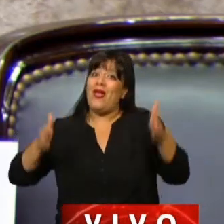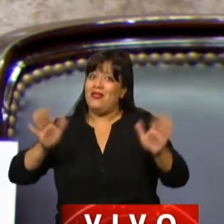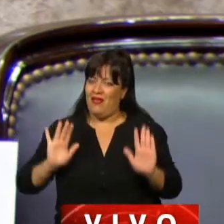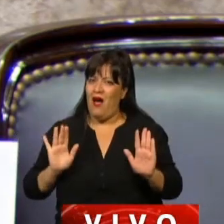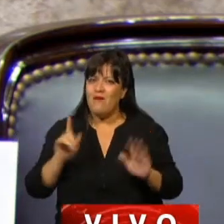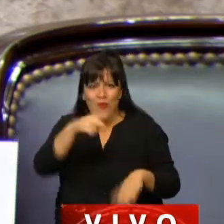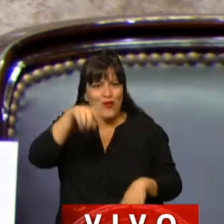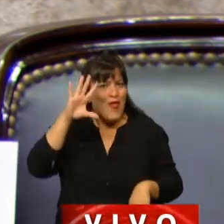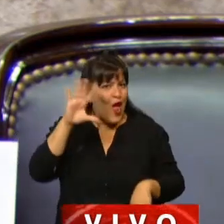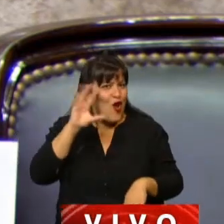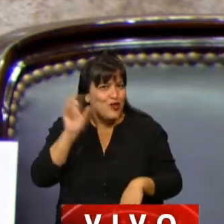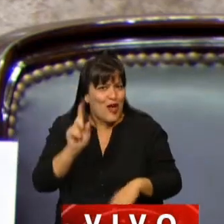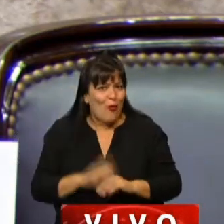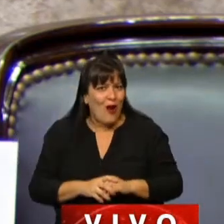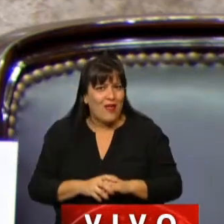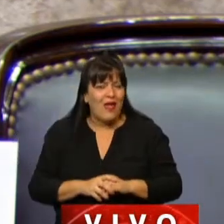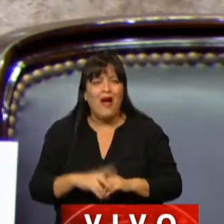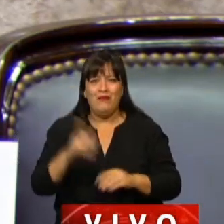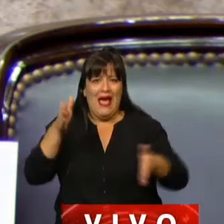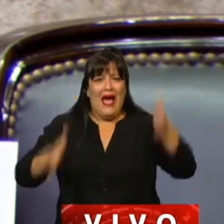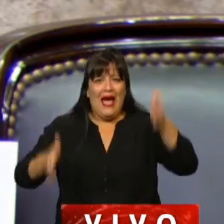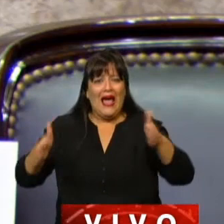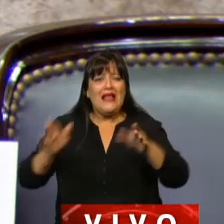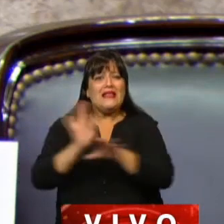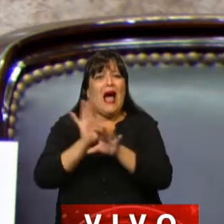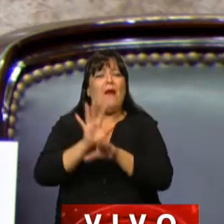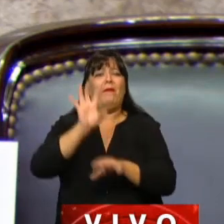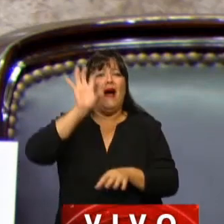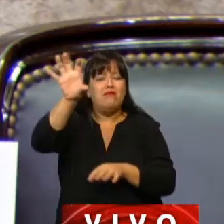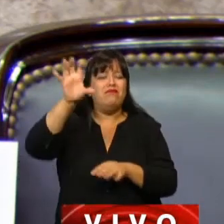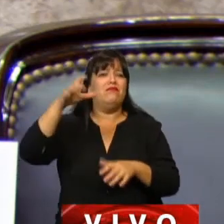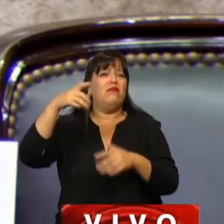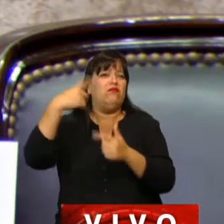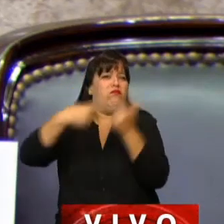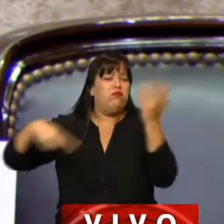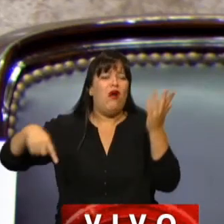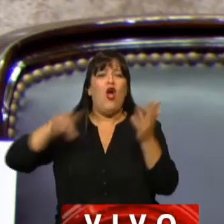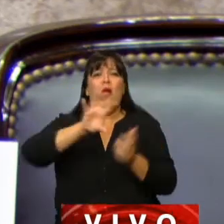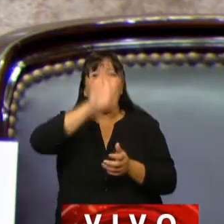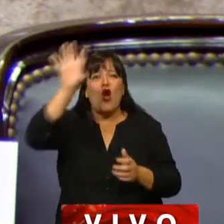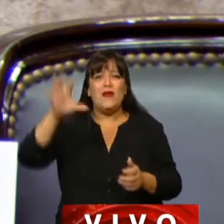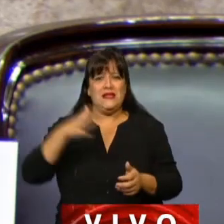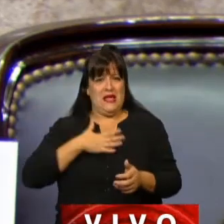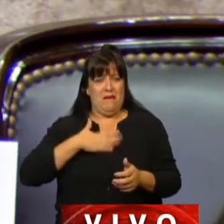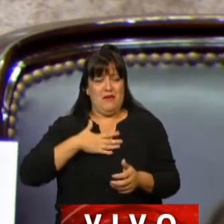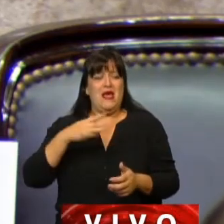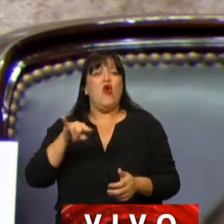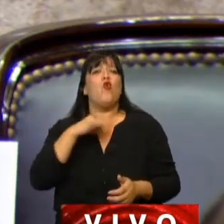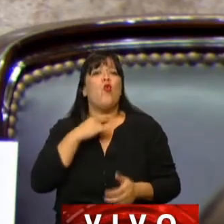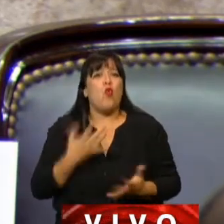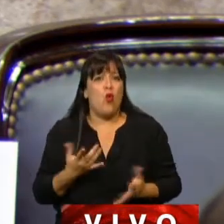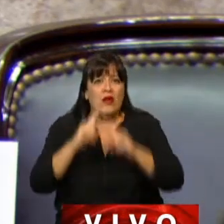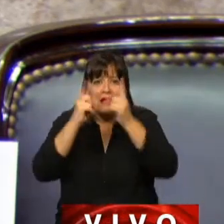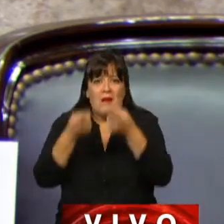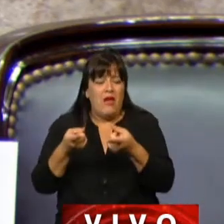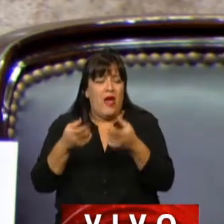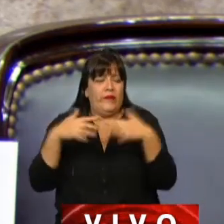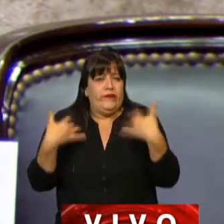¿Acaso no se acuerdan de lo que significó toda la etapa que abrió el santiagueñazo o en provincias como la mía, la de Jujuy, donde